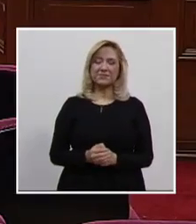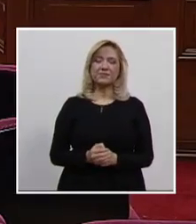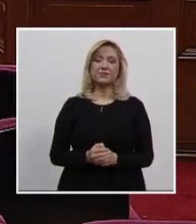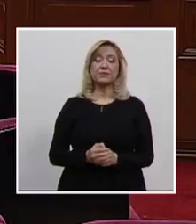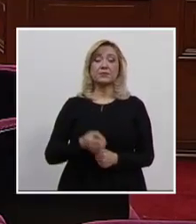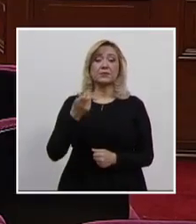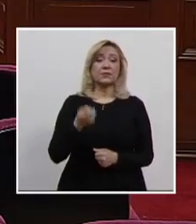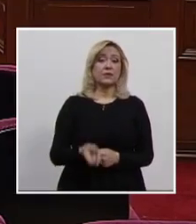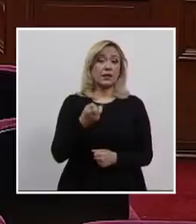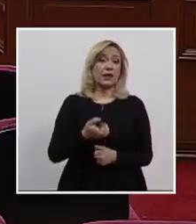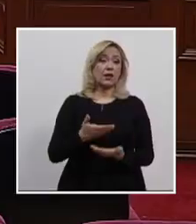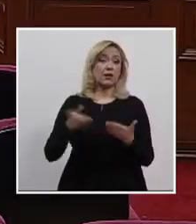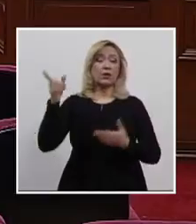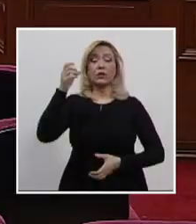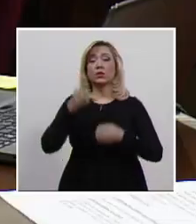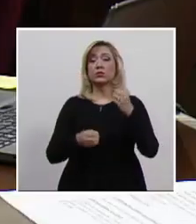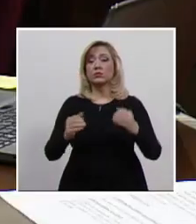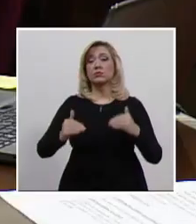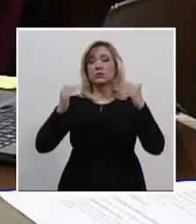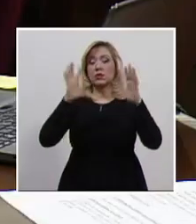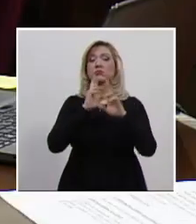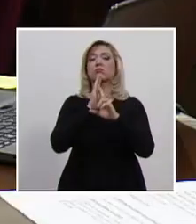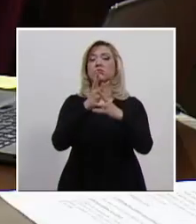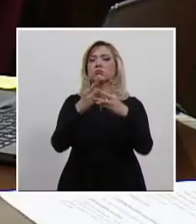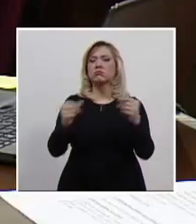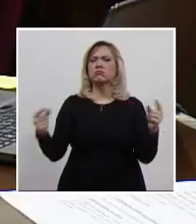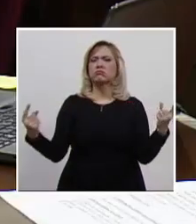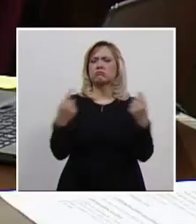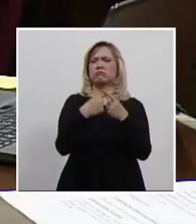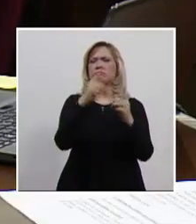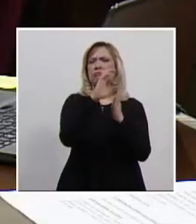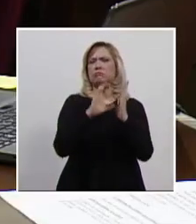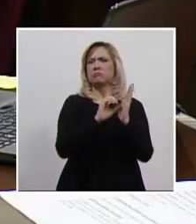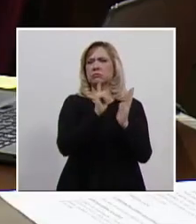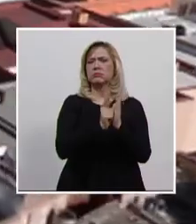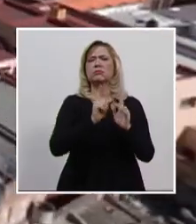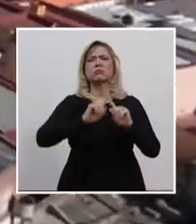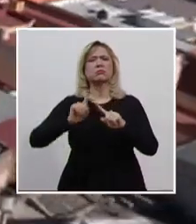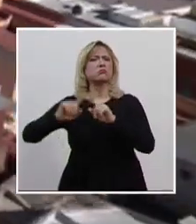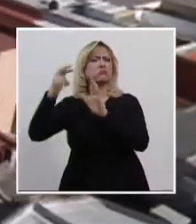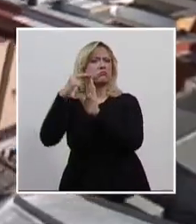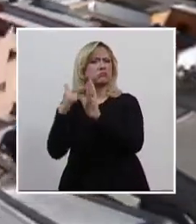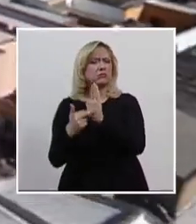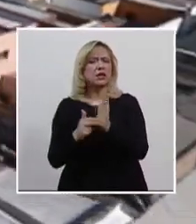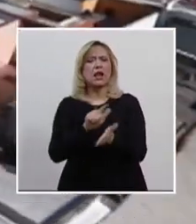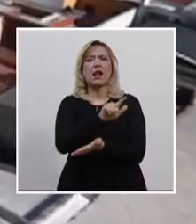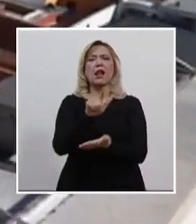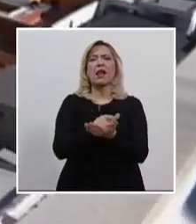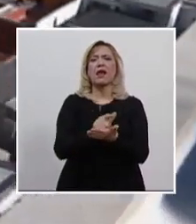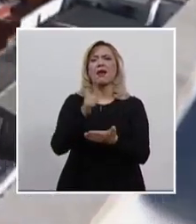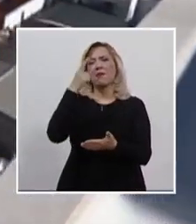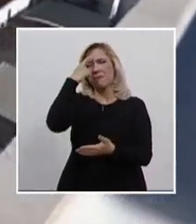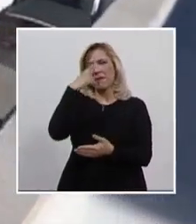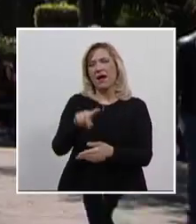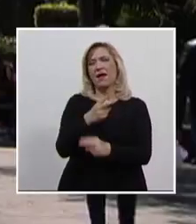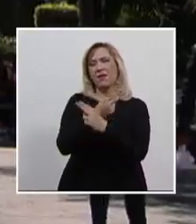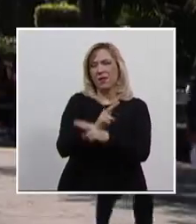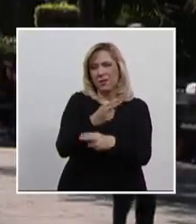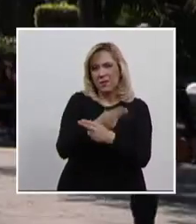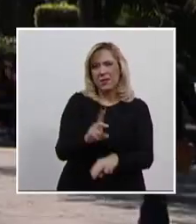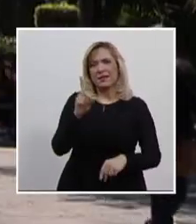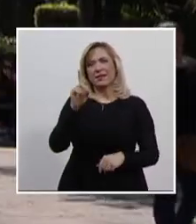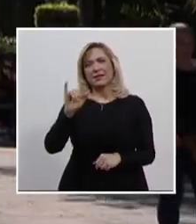Esta semana, el Pleno de la Corte resolvió una acción de inconstitucionalidad contra diversas disposiciones de la Ley de Transporte Público y el